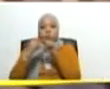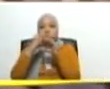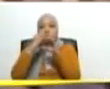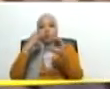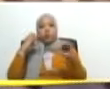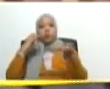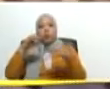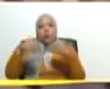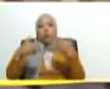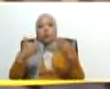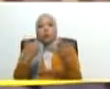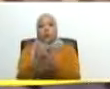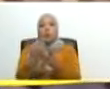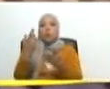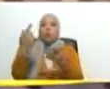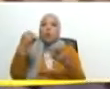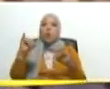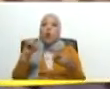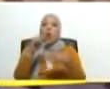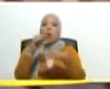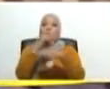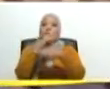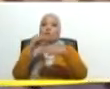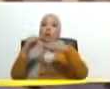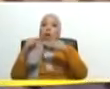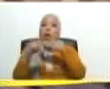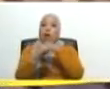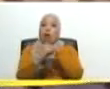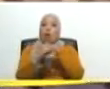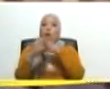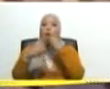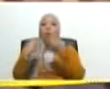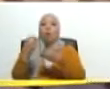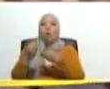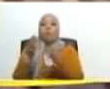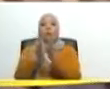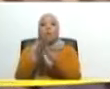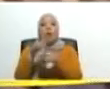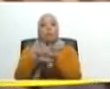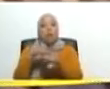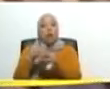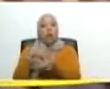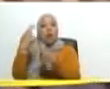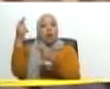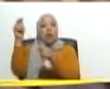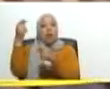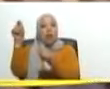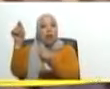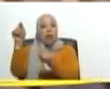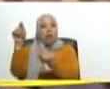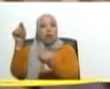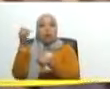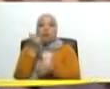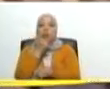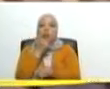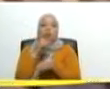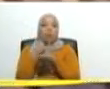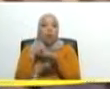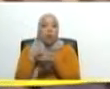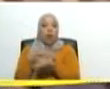Guyana, que tiene todos los equipos, y desde Trinidad, corrijo, hemos llegado a un